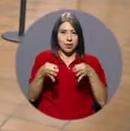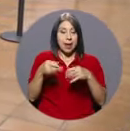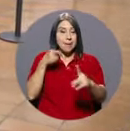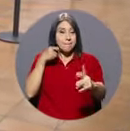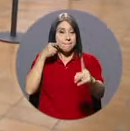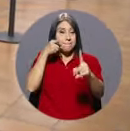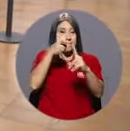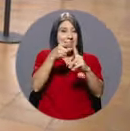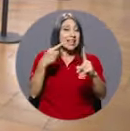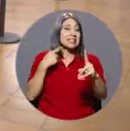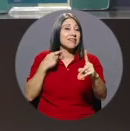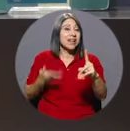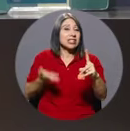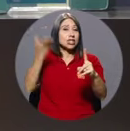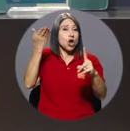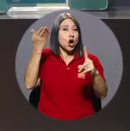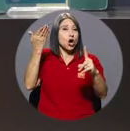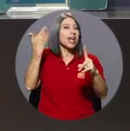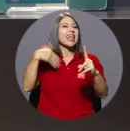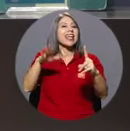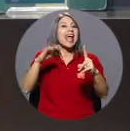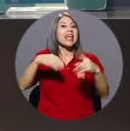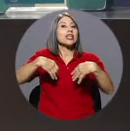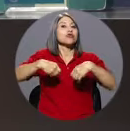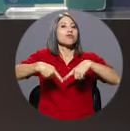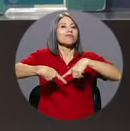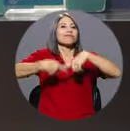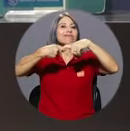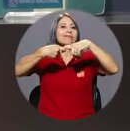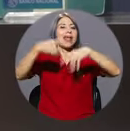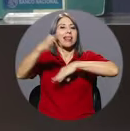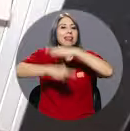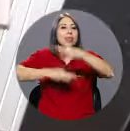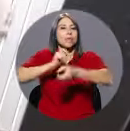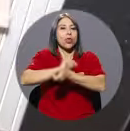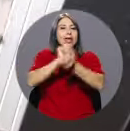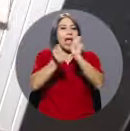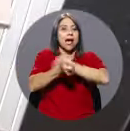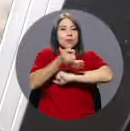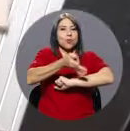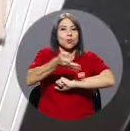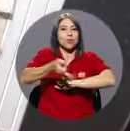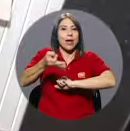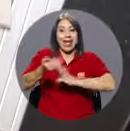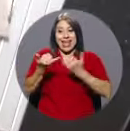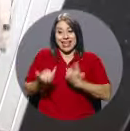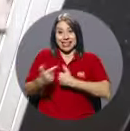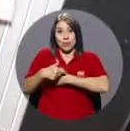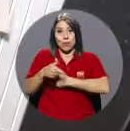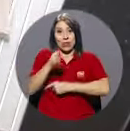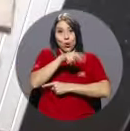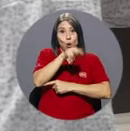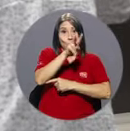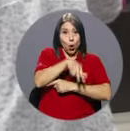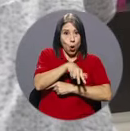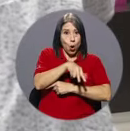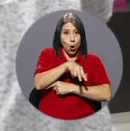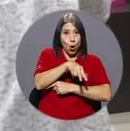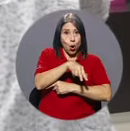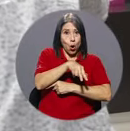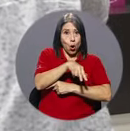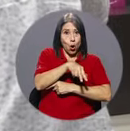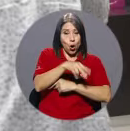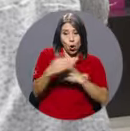puesto un ancla al tipo de cambio y han generado que en este momento el colón se esté